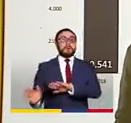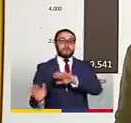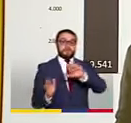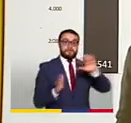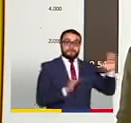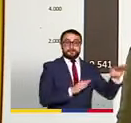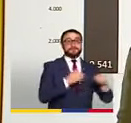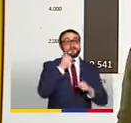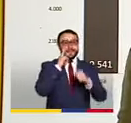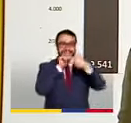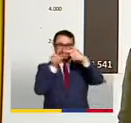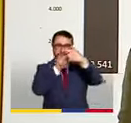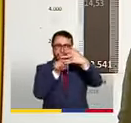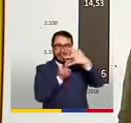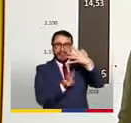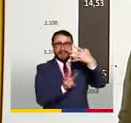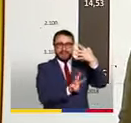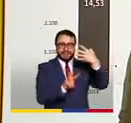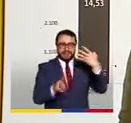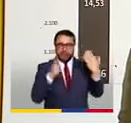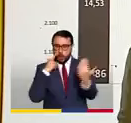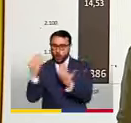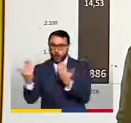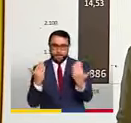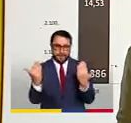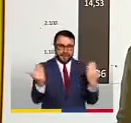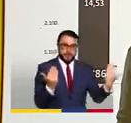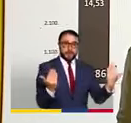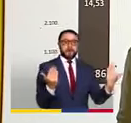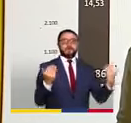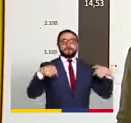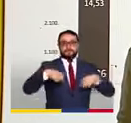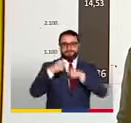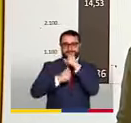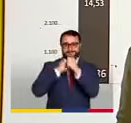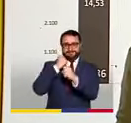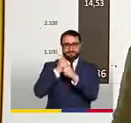semana 33 para medir este año, encontramos esto.